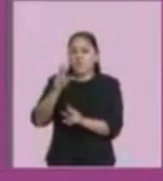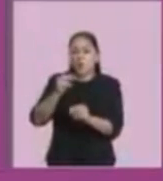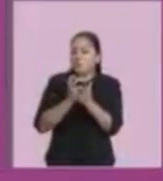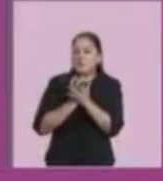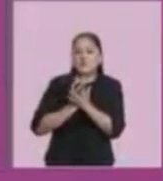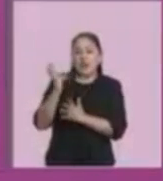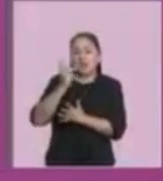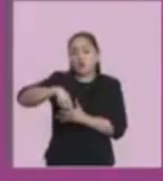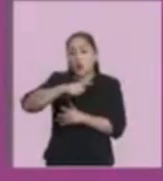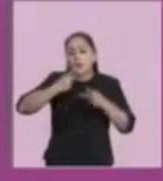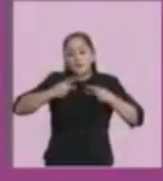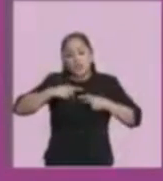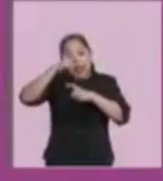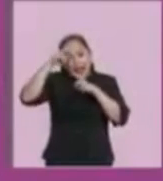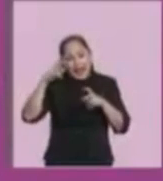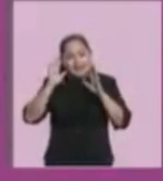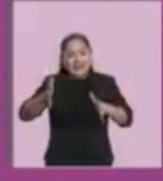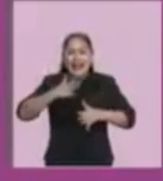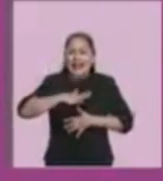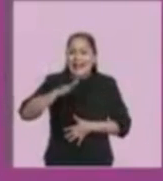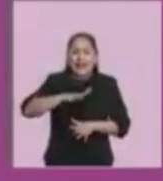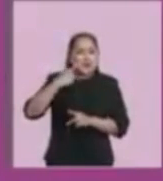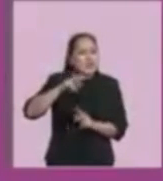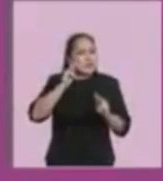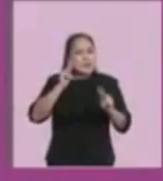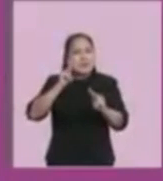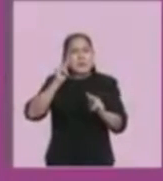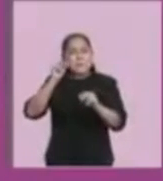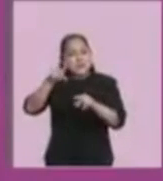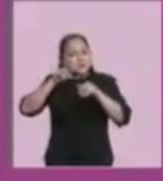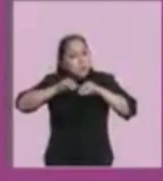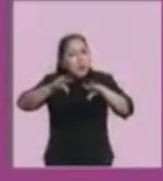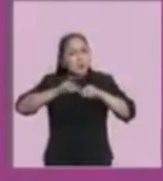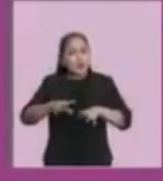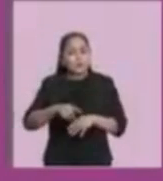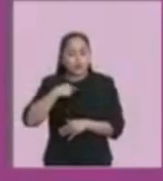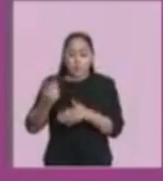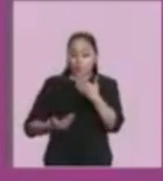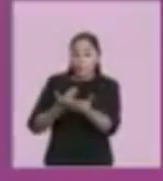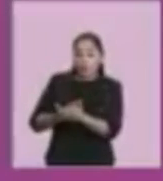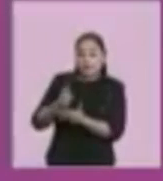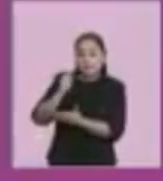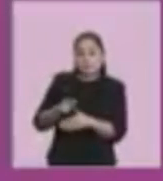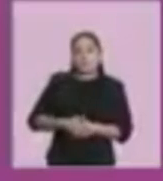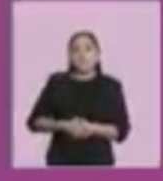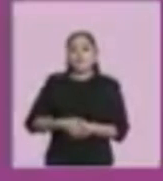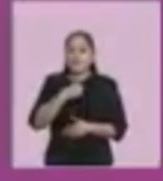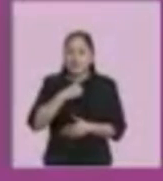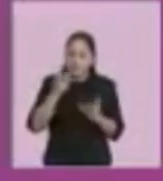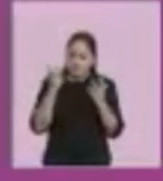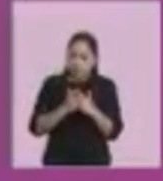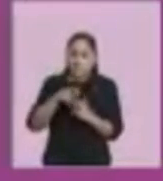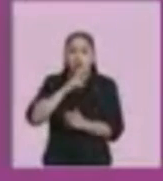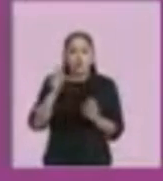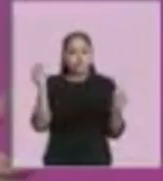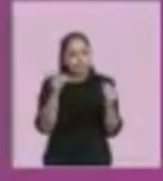harta, cansada de ver tantos anuncios. He hecho una propuesta concreta, compactemos esos espacios para que haya más debates como